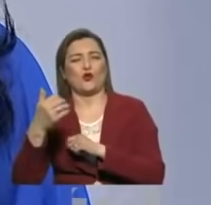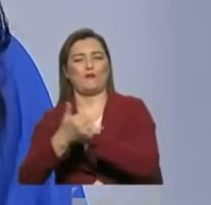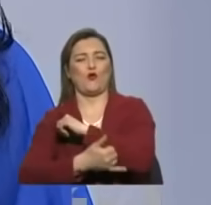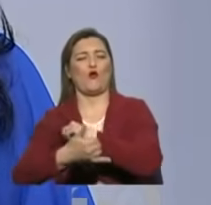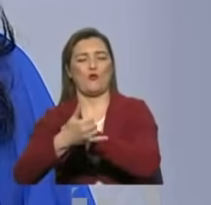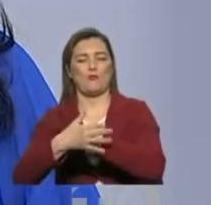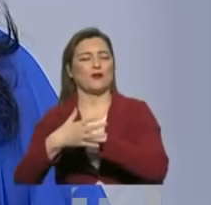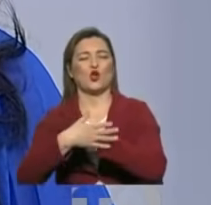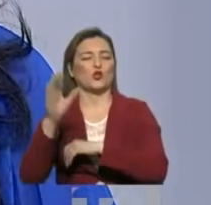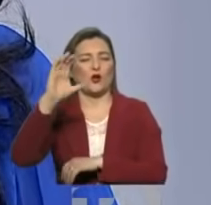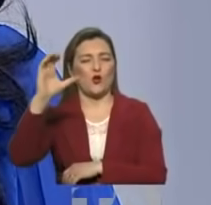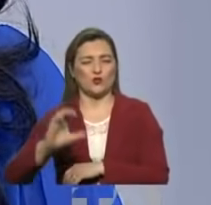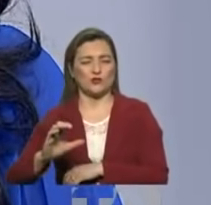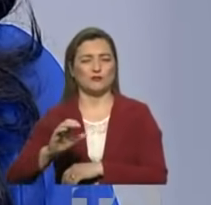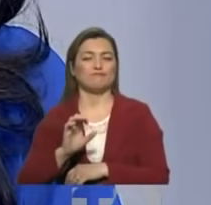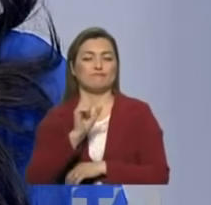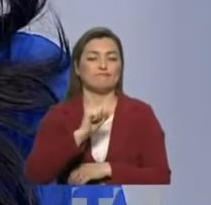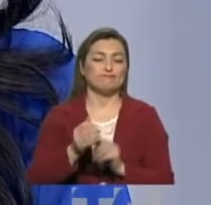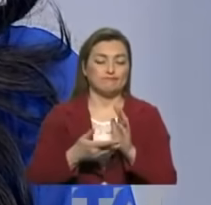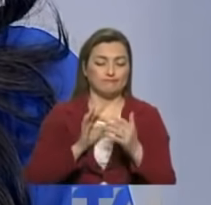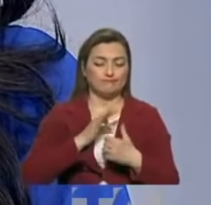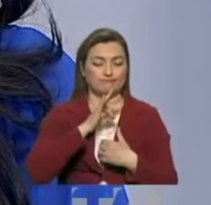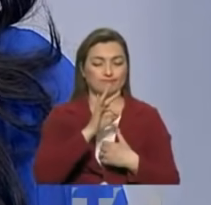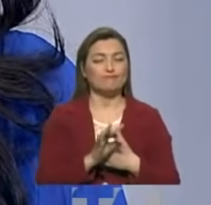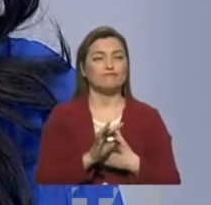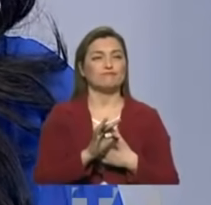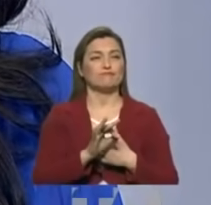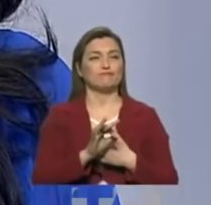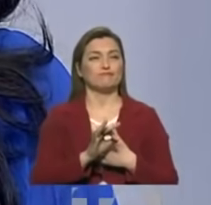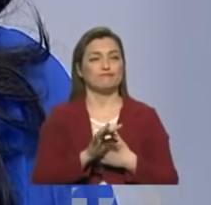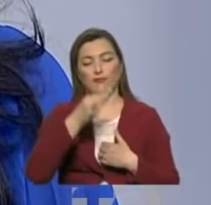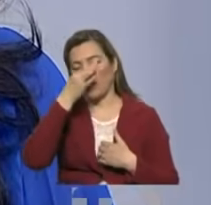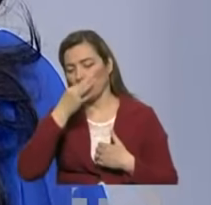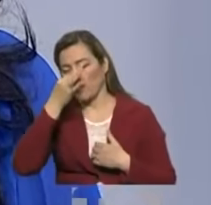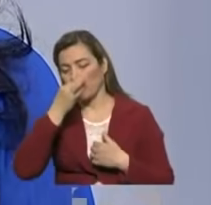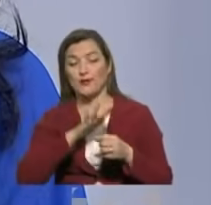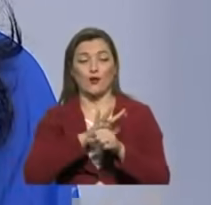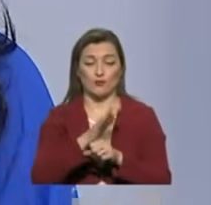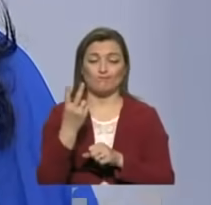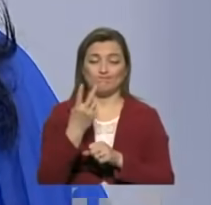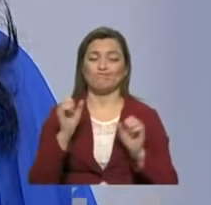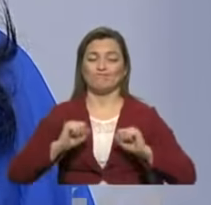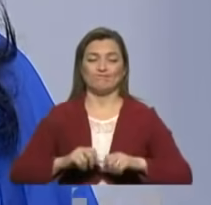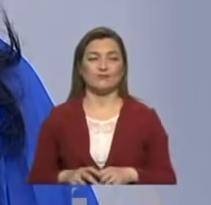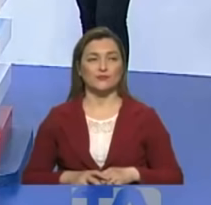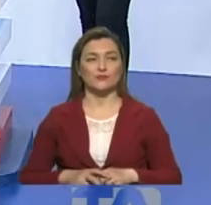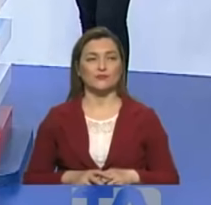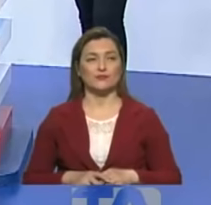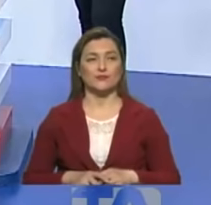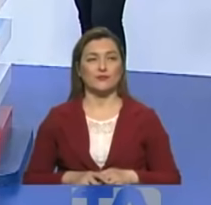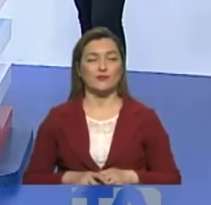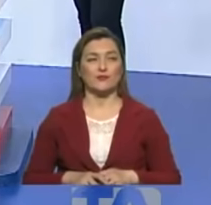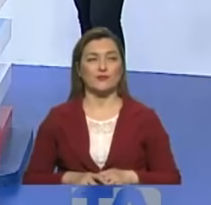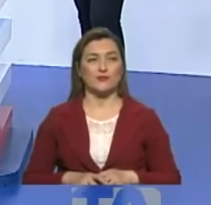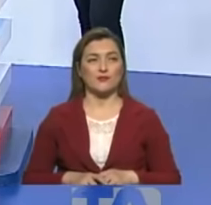en la sierra sí se han reportado casos, por ejemplo, de coinfecciones entre la influenza y el COVID-19, como ya vimos en el reportaje. En algún momento